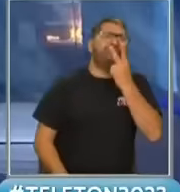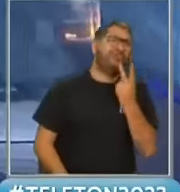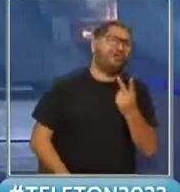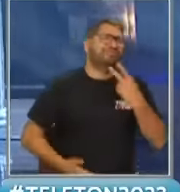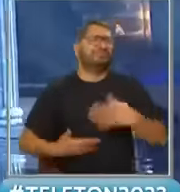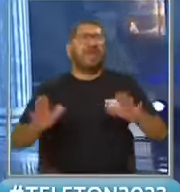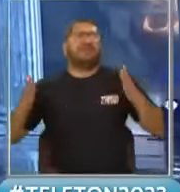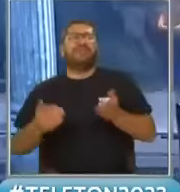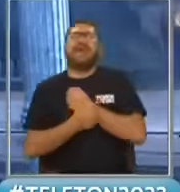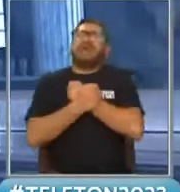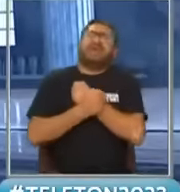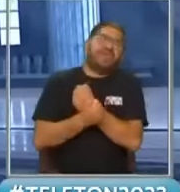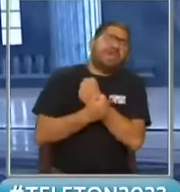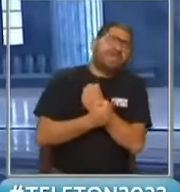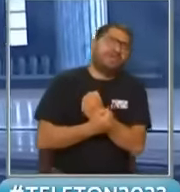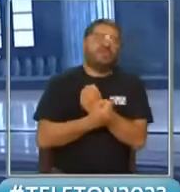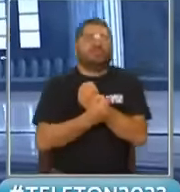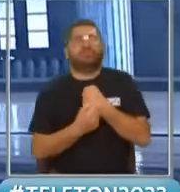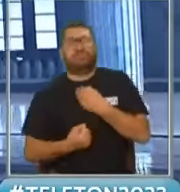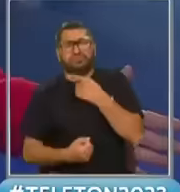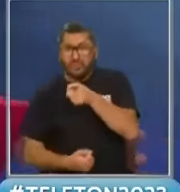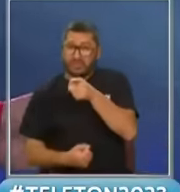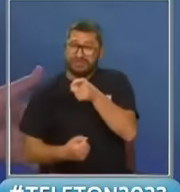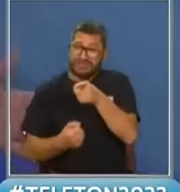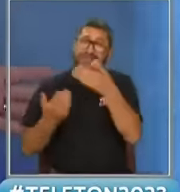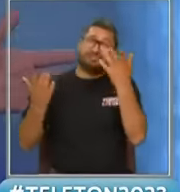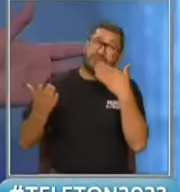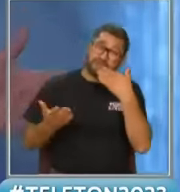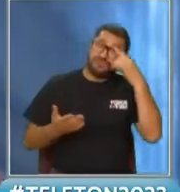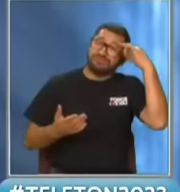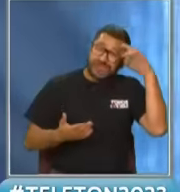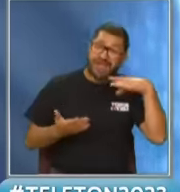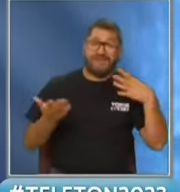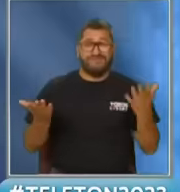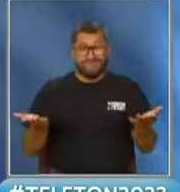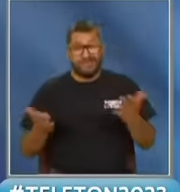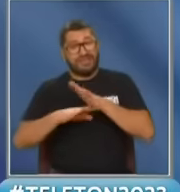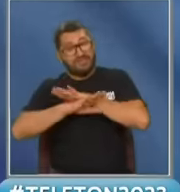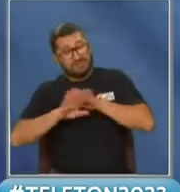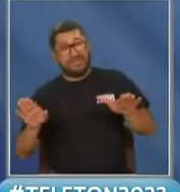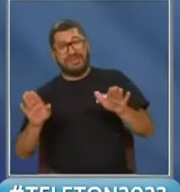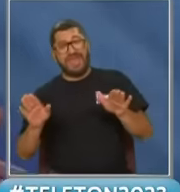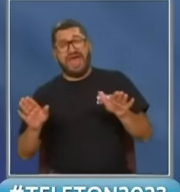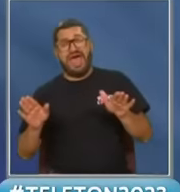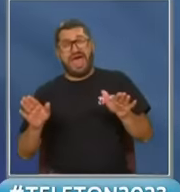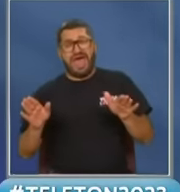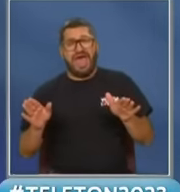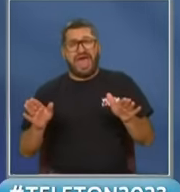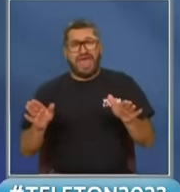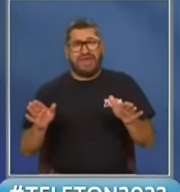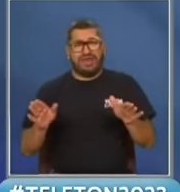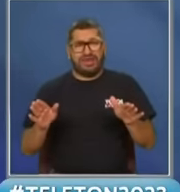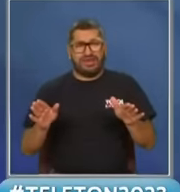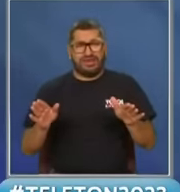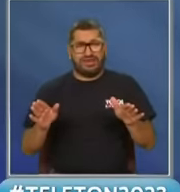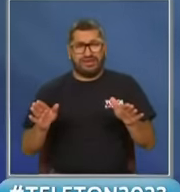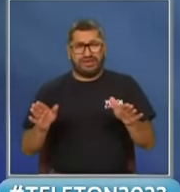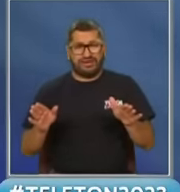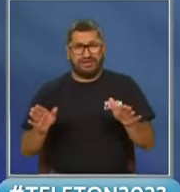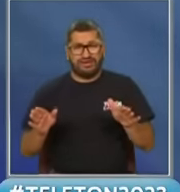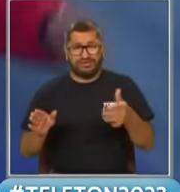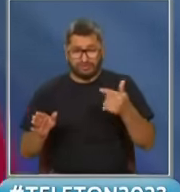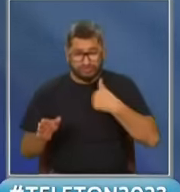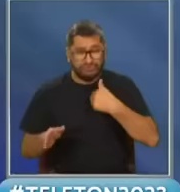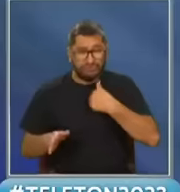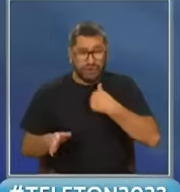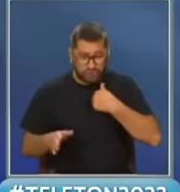querida, es por ti que el saber llega al fin. Cacha, cacha, yo eso que estudié.